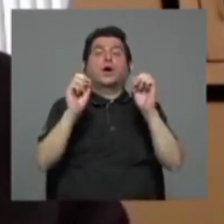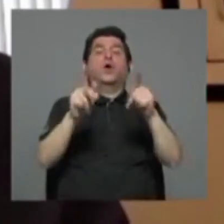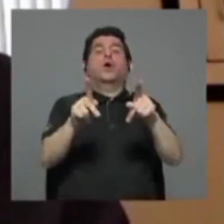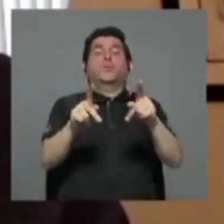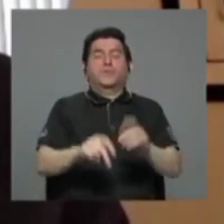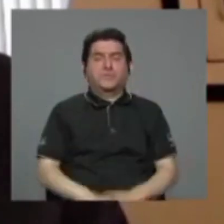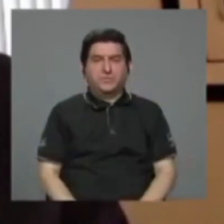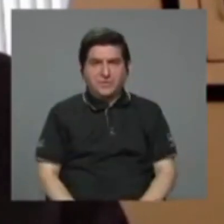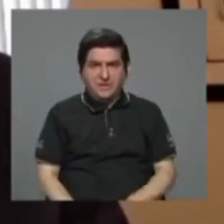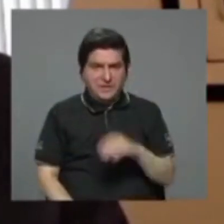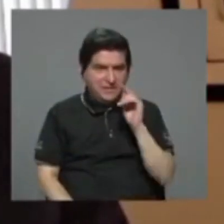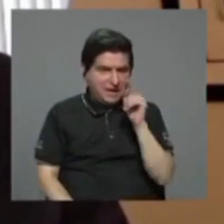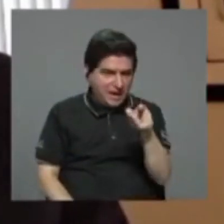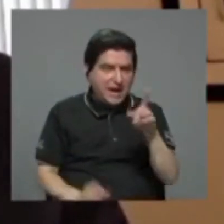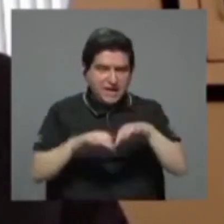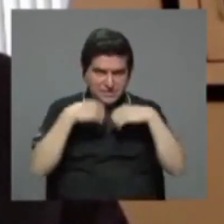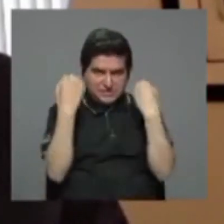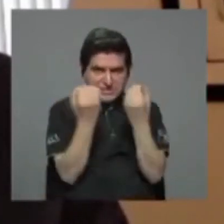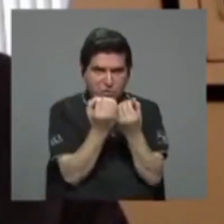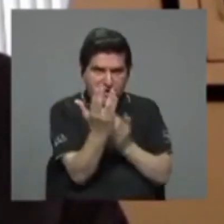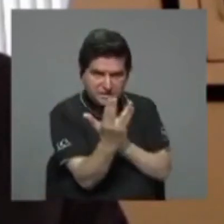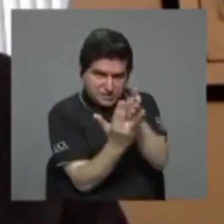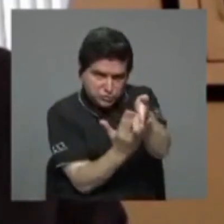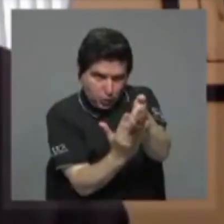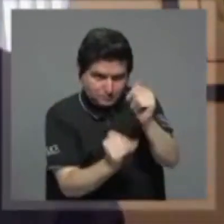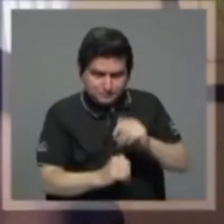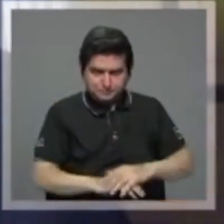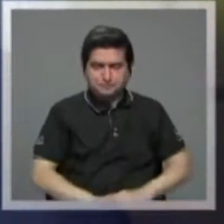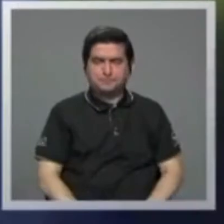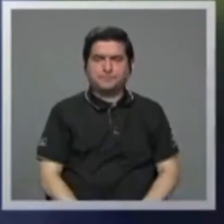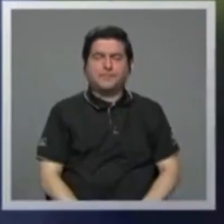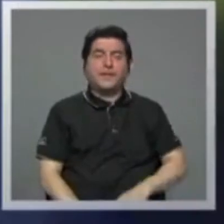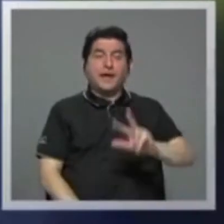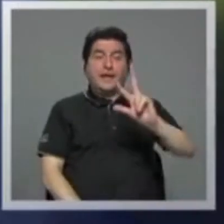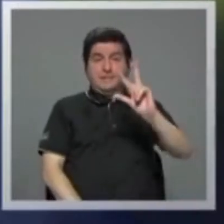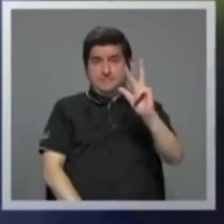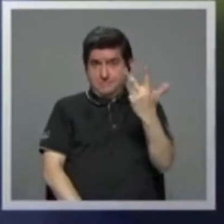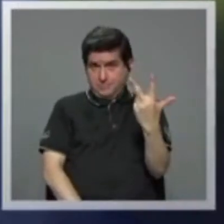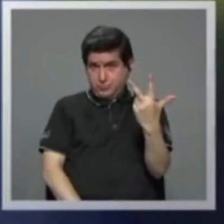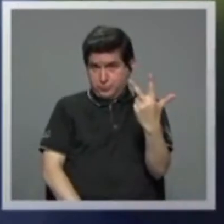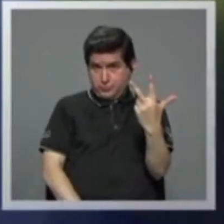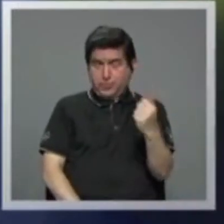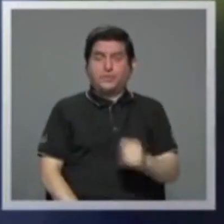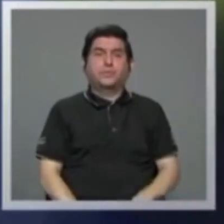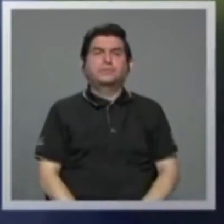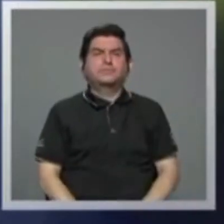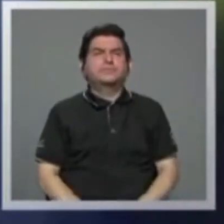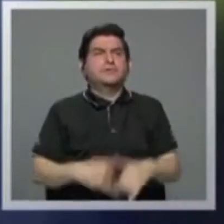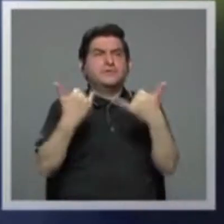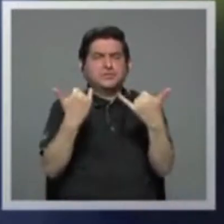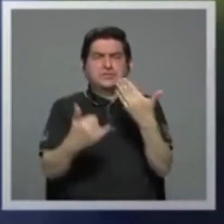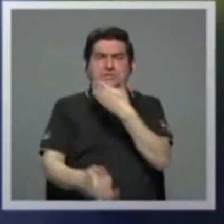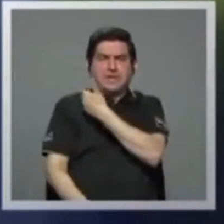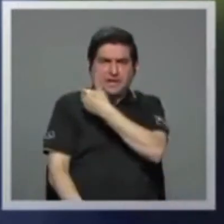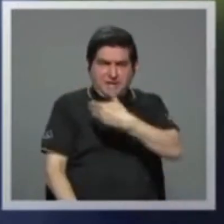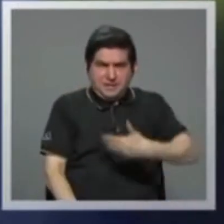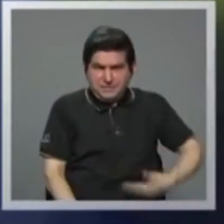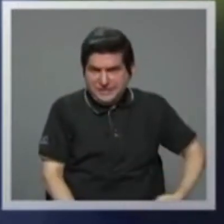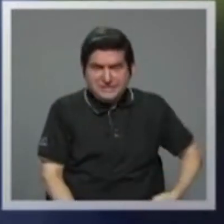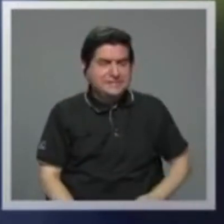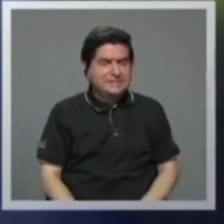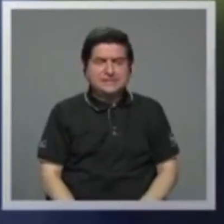de acceder a esa organización. Un tercer elemento en el cual ya la presidencia pues no